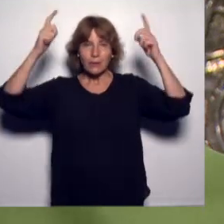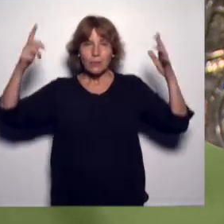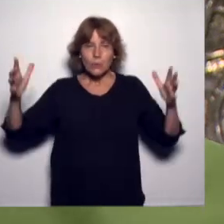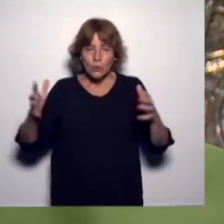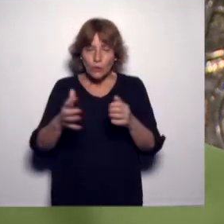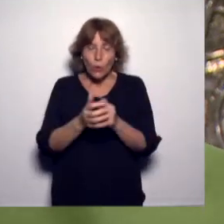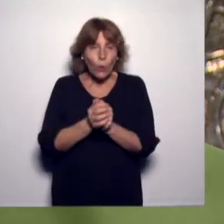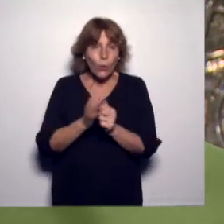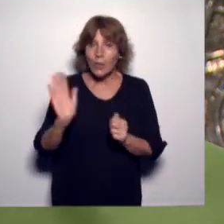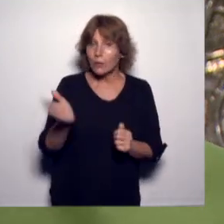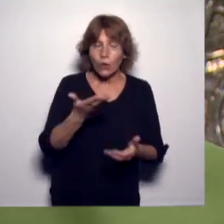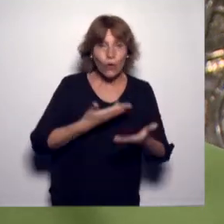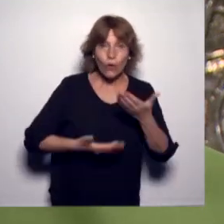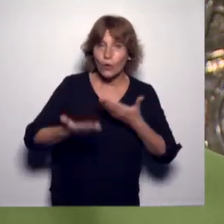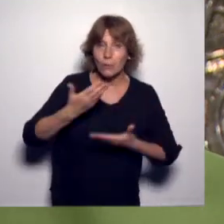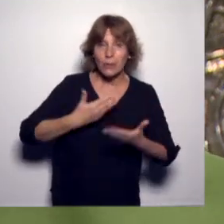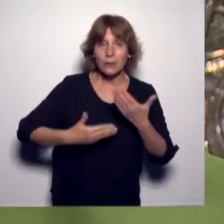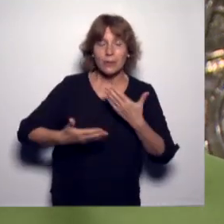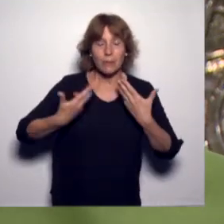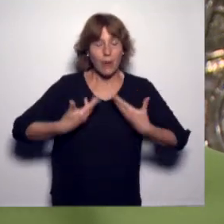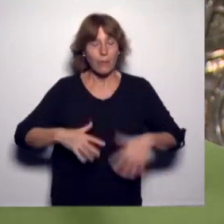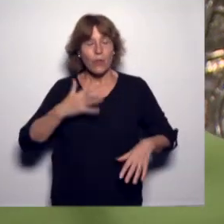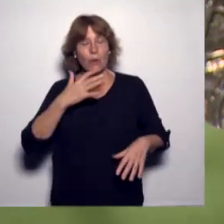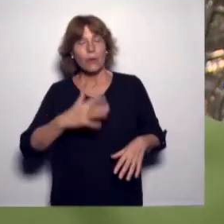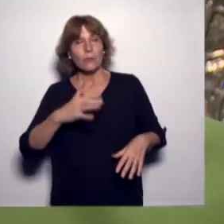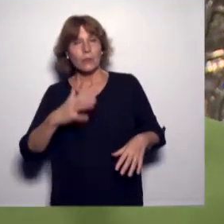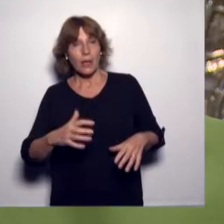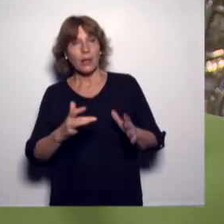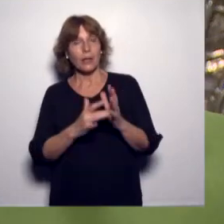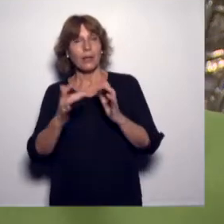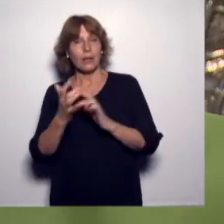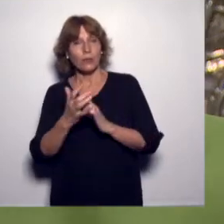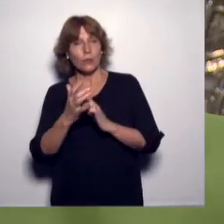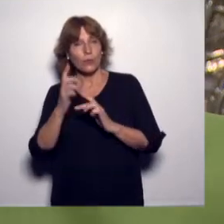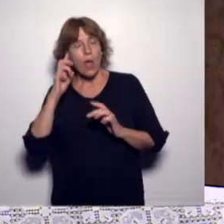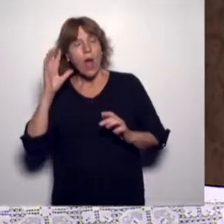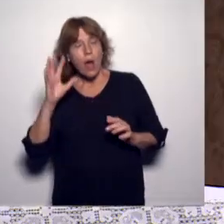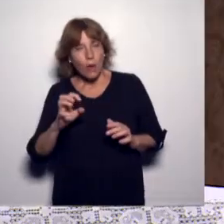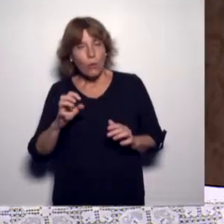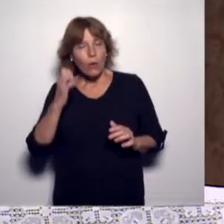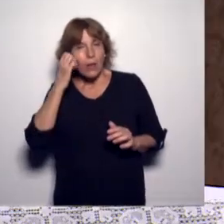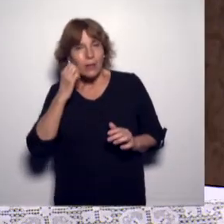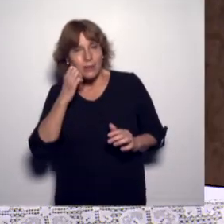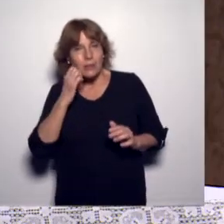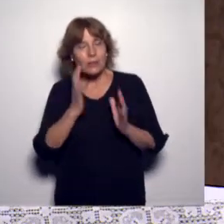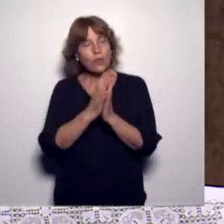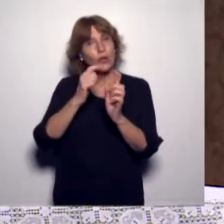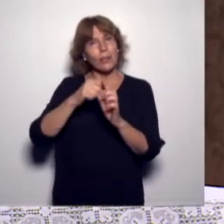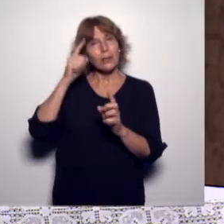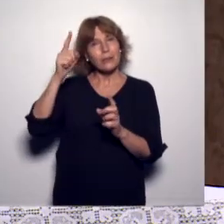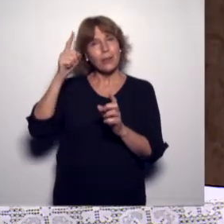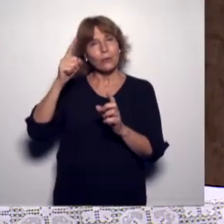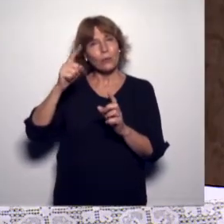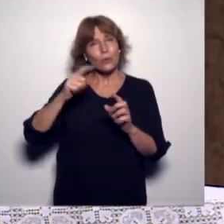a cuantos participamos del cuerpo y la sangre de Cristo. Acuérdate, Señor, de tu Iglesia extendida por toda la tierra